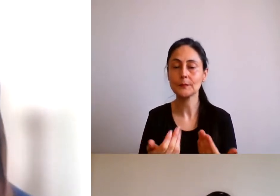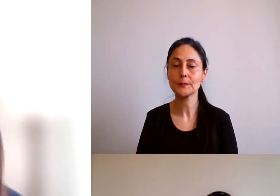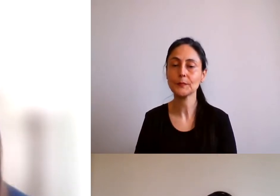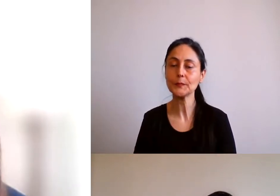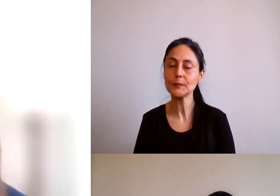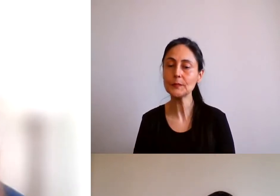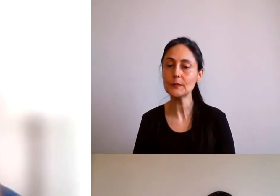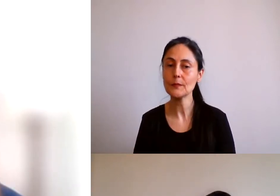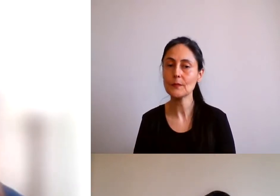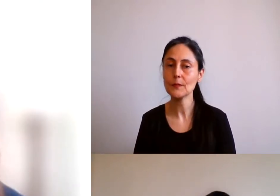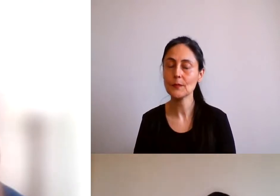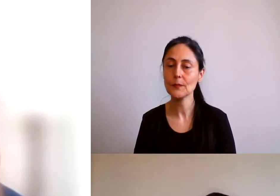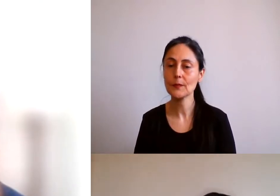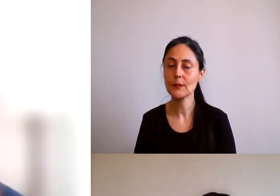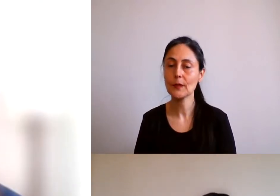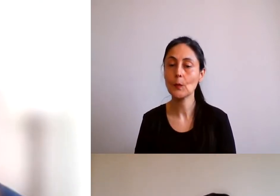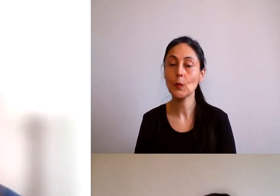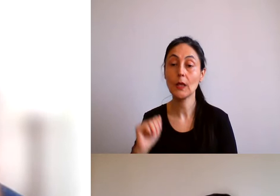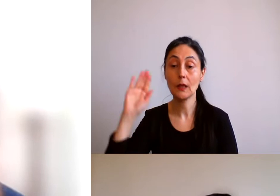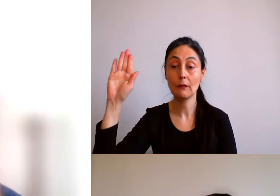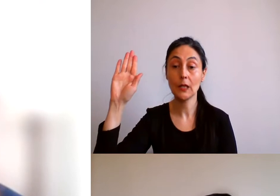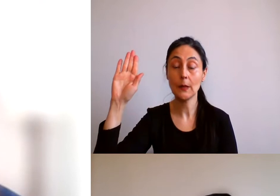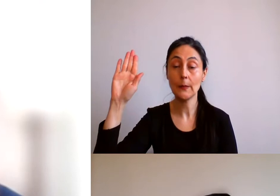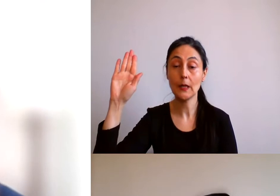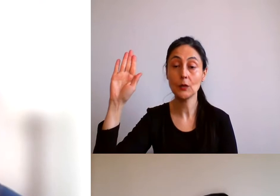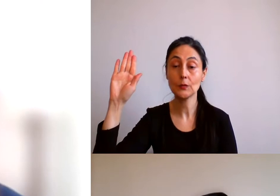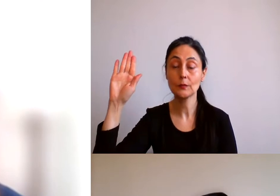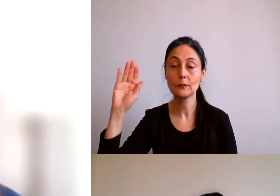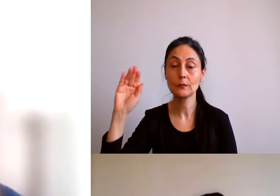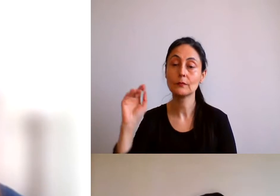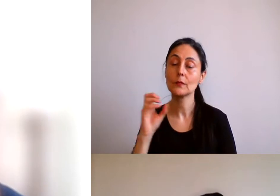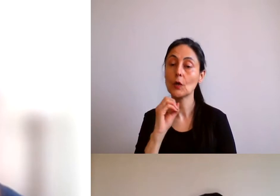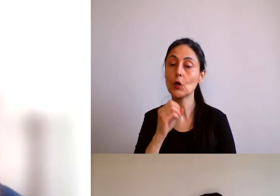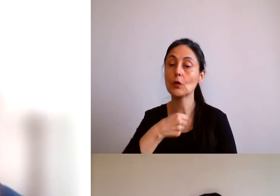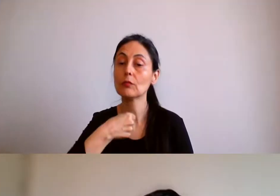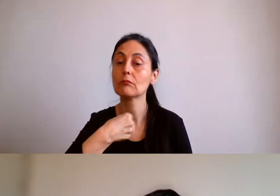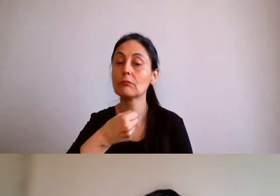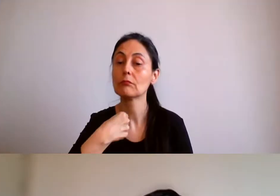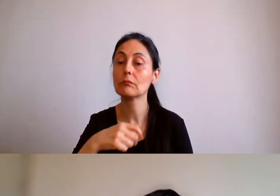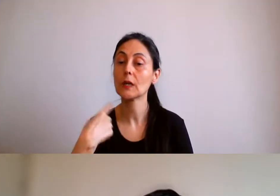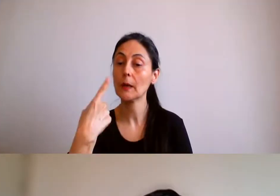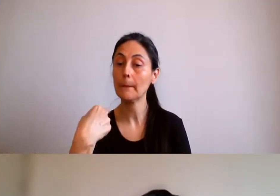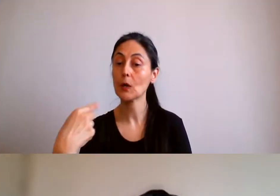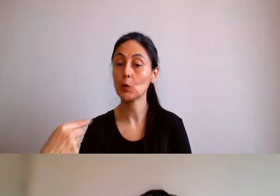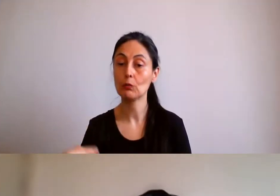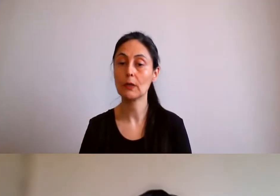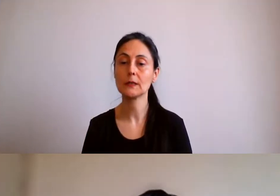mano en Teams o simplemente abrir el micrófono para recibir sus preguntas.